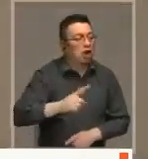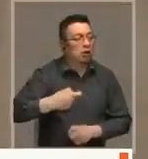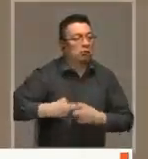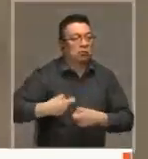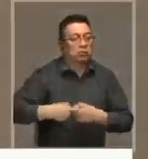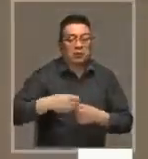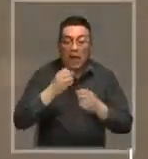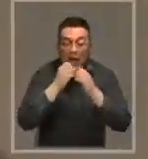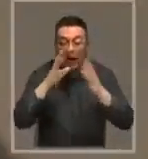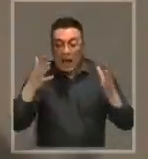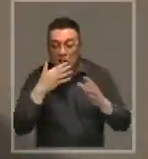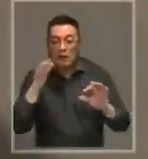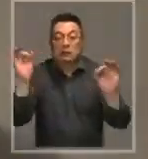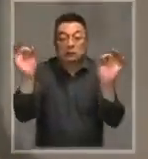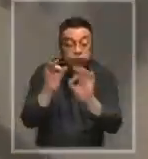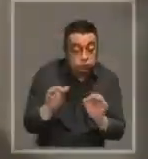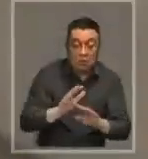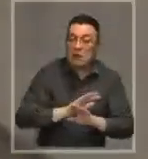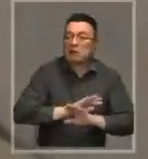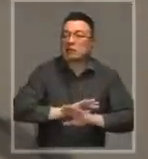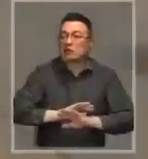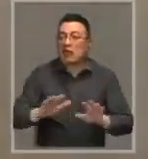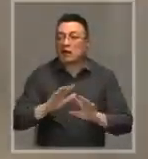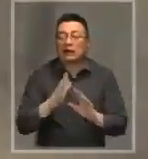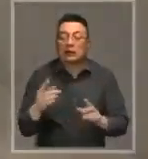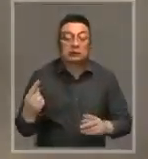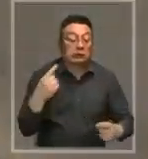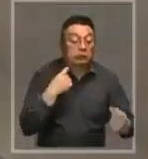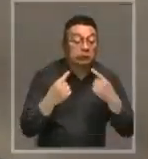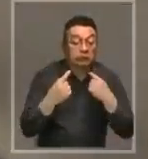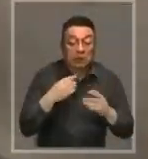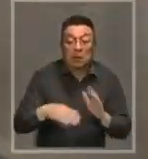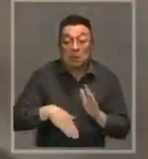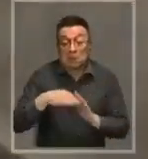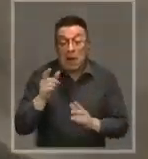aclarar u orientar a los usuarios, los primeros afectados con esta situación.